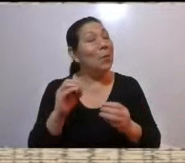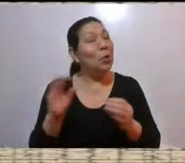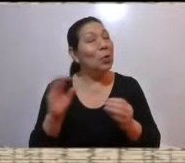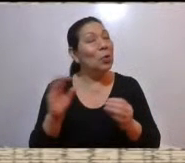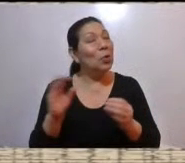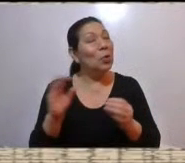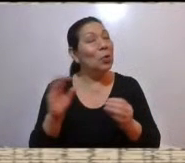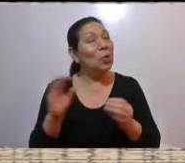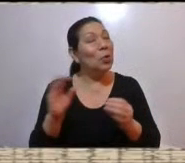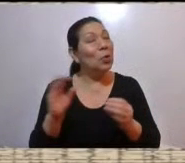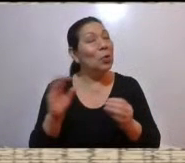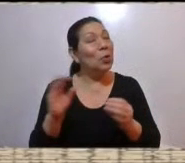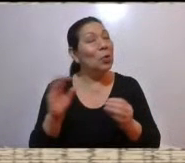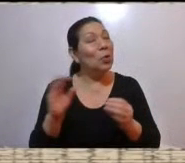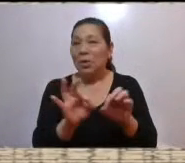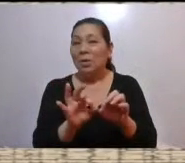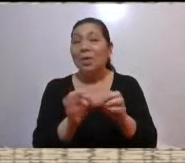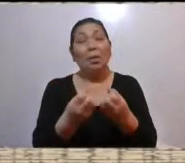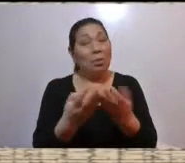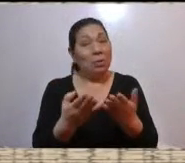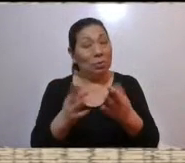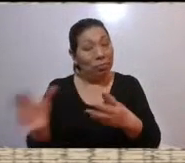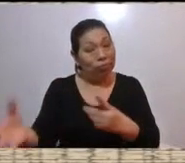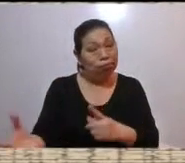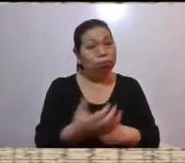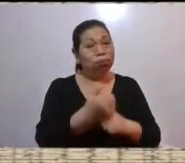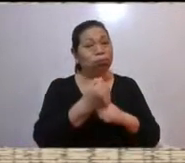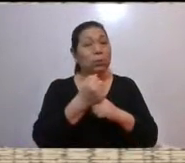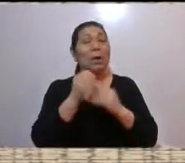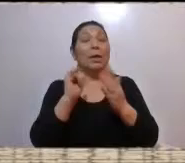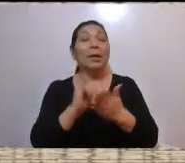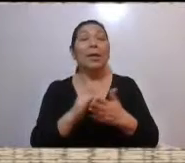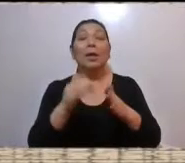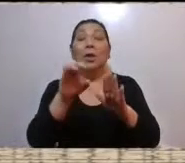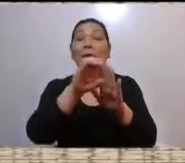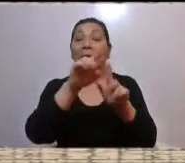de manera sumamente importante y es bastante